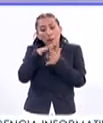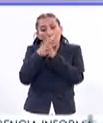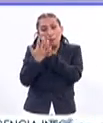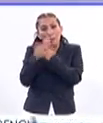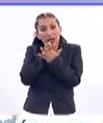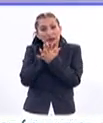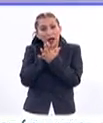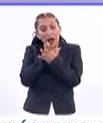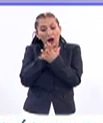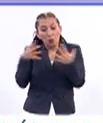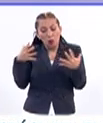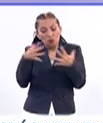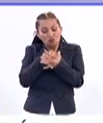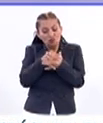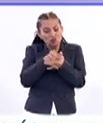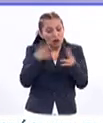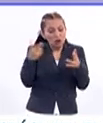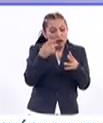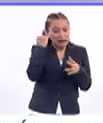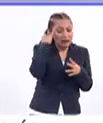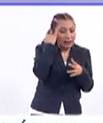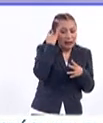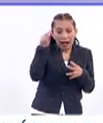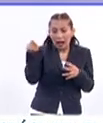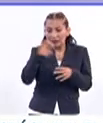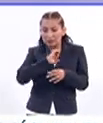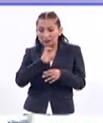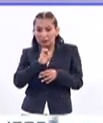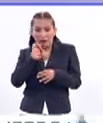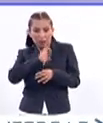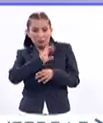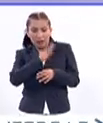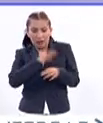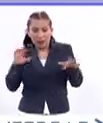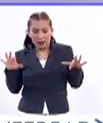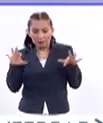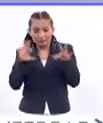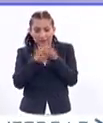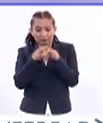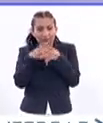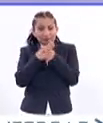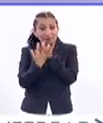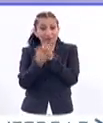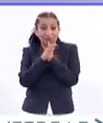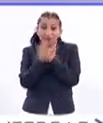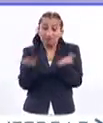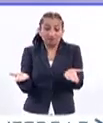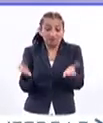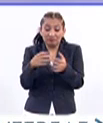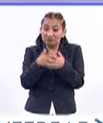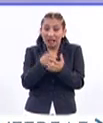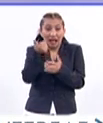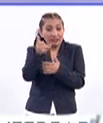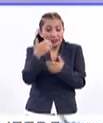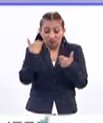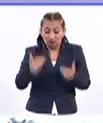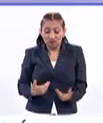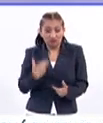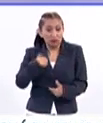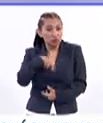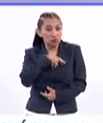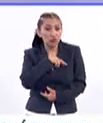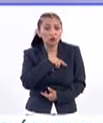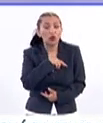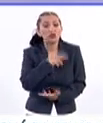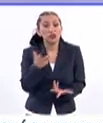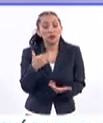Pensarnos justo como una mezcla de ambas culturas, la prehispánica y la europea, abrazar esa idea y